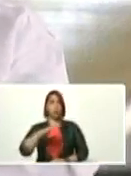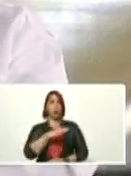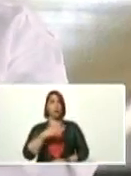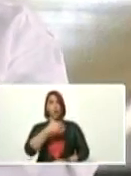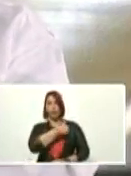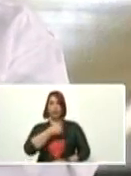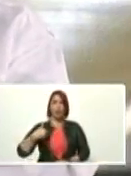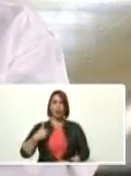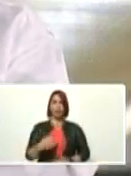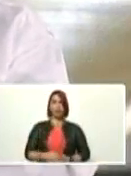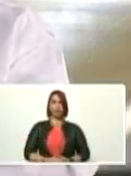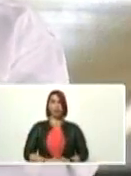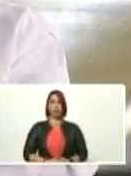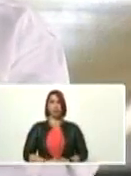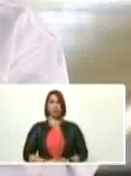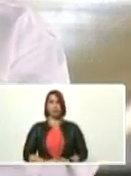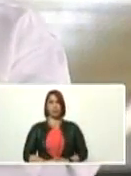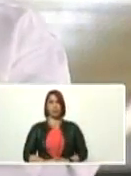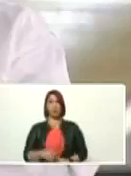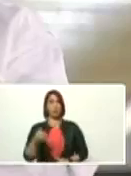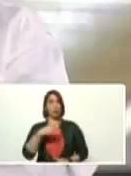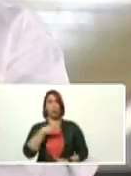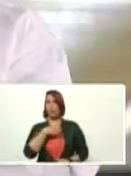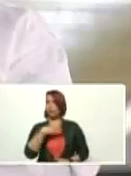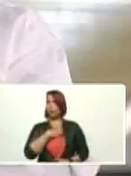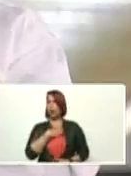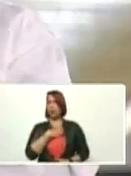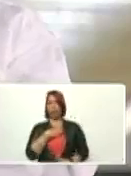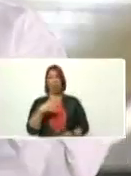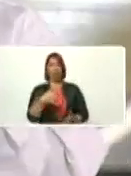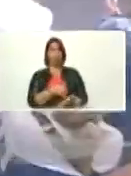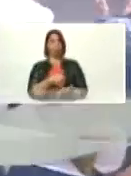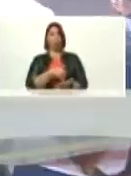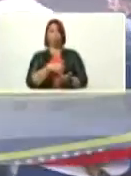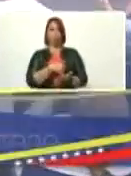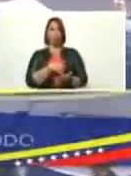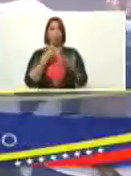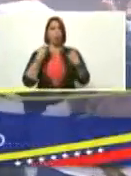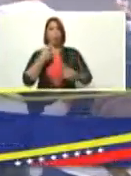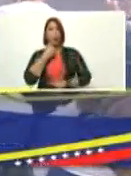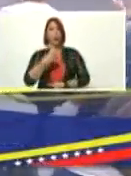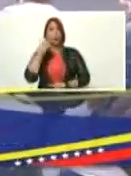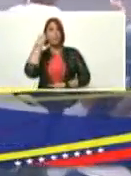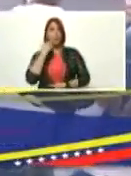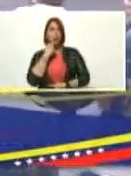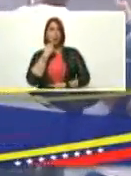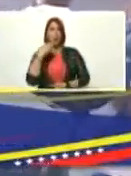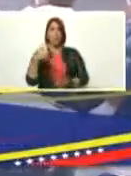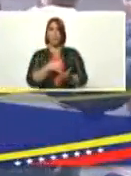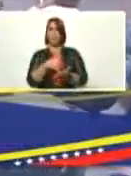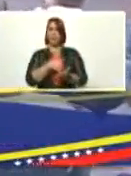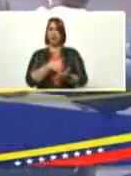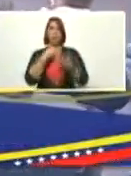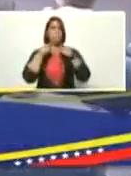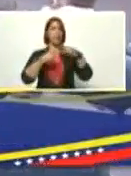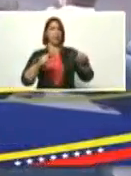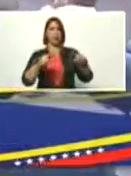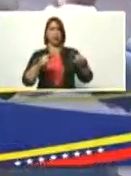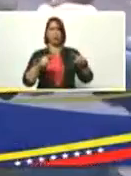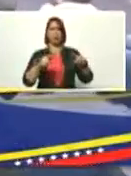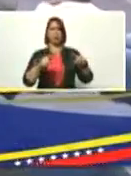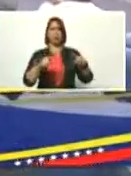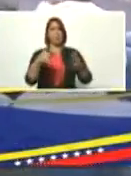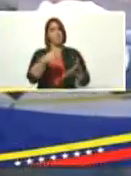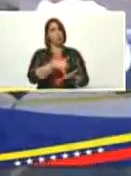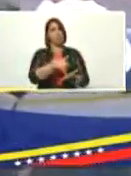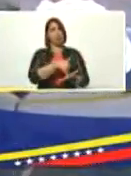aspiran. No se puede vacilar. Como dijera Bolívar, vacilar es perder, y el que